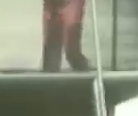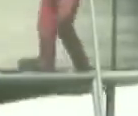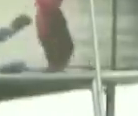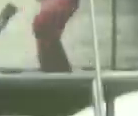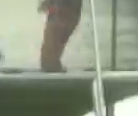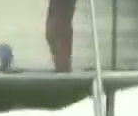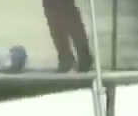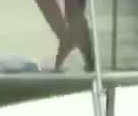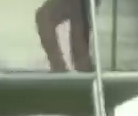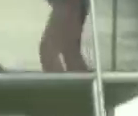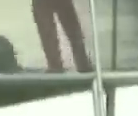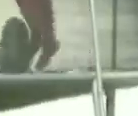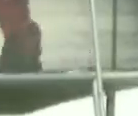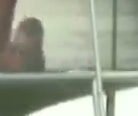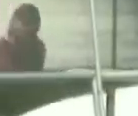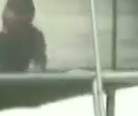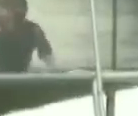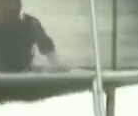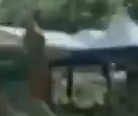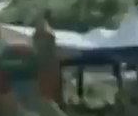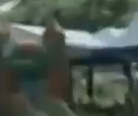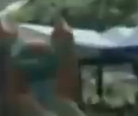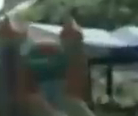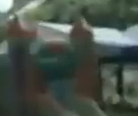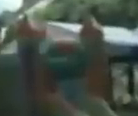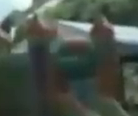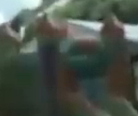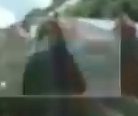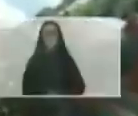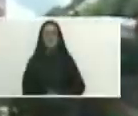adelante, sean bienvenidas.